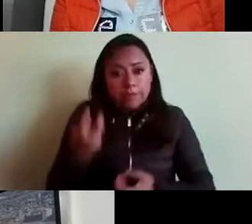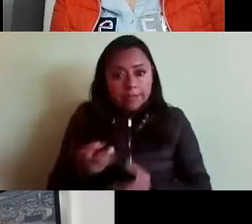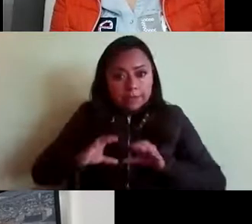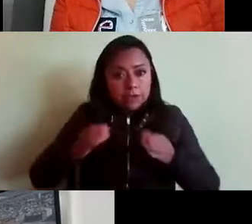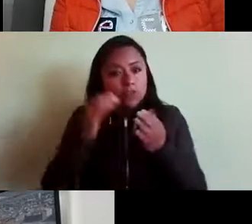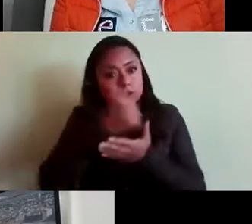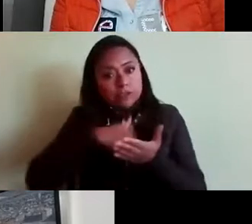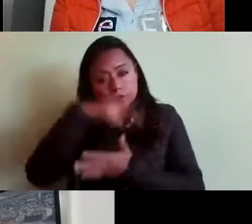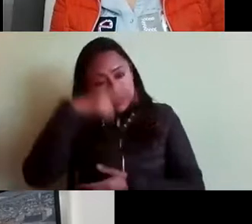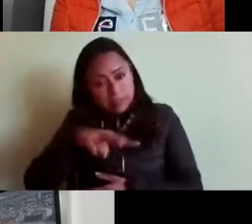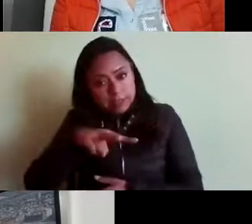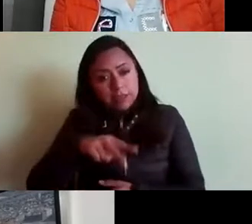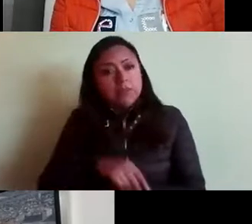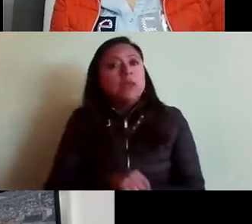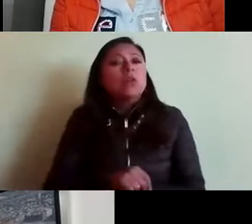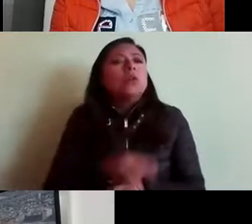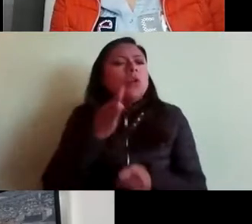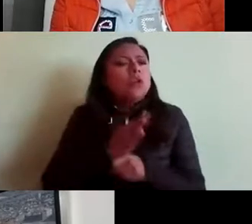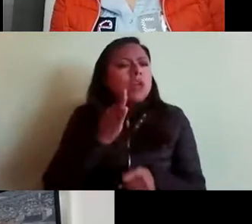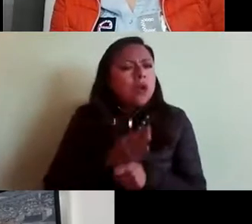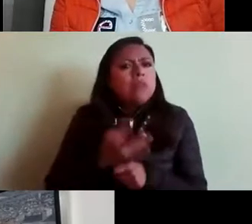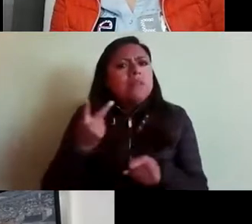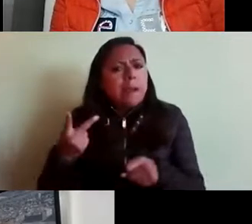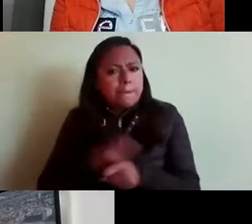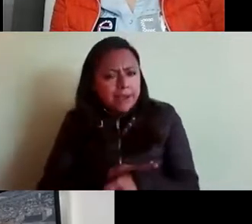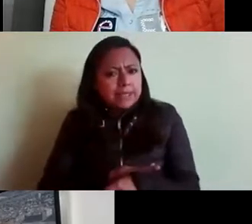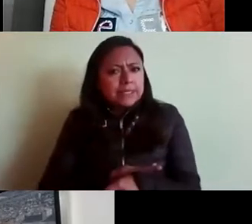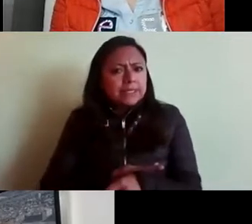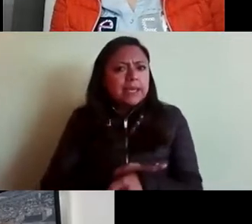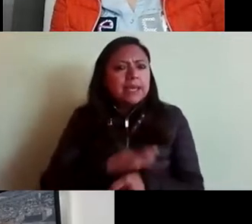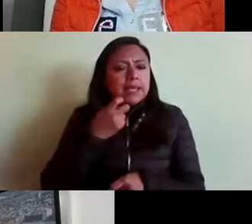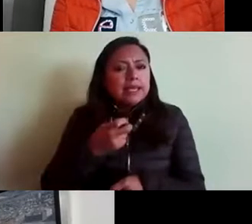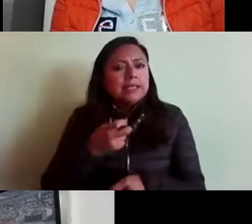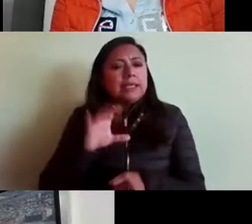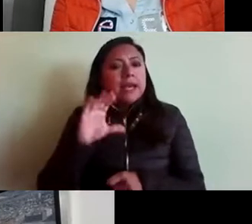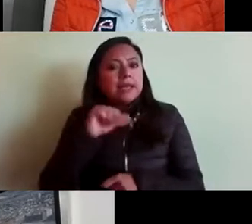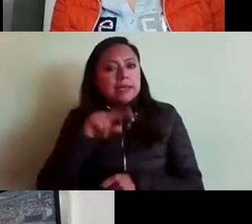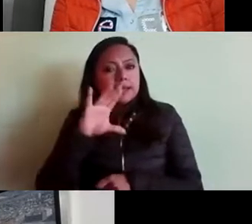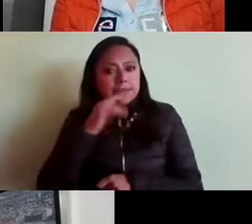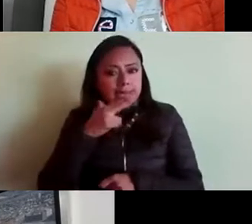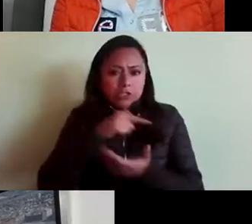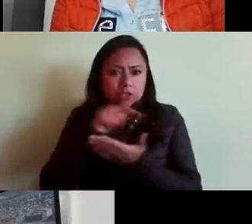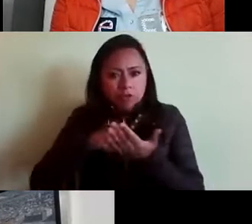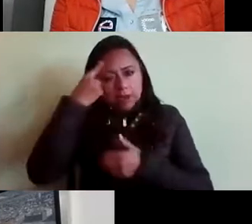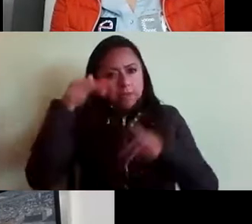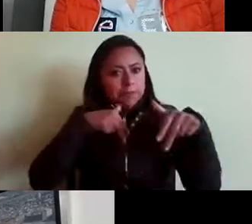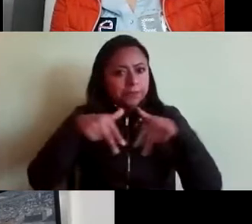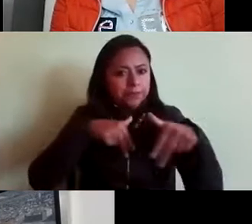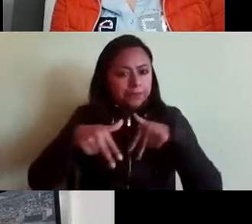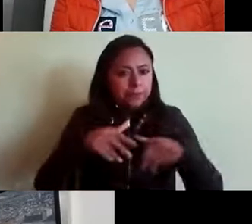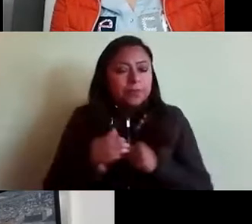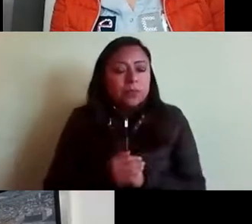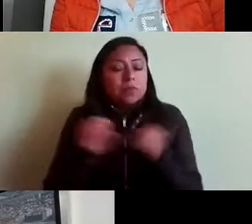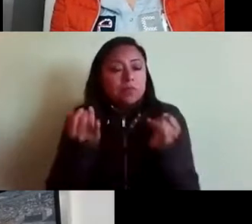Ciudad de México la situación en la que se encuentra actualmente la cancha. En materia de la proposición y en caso de